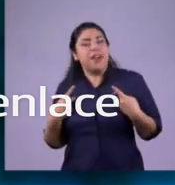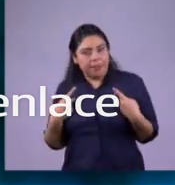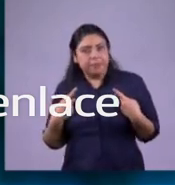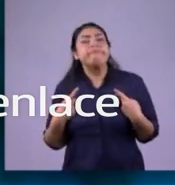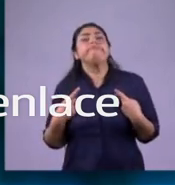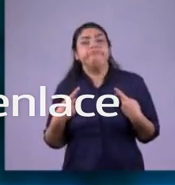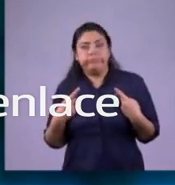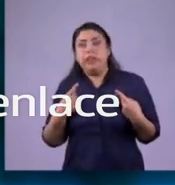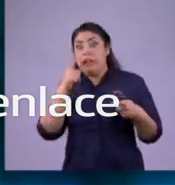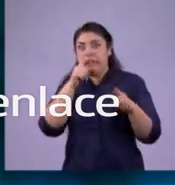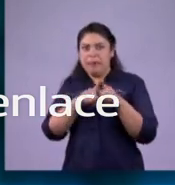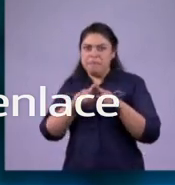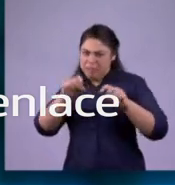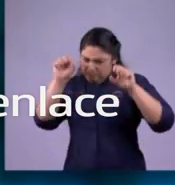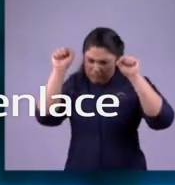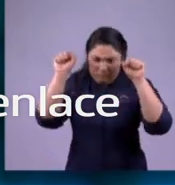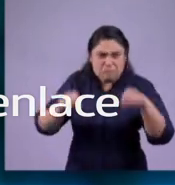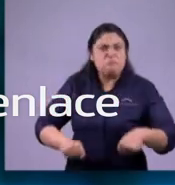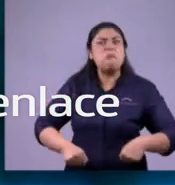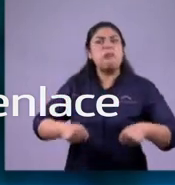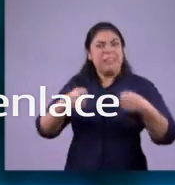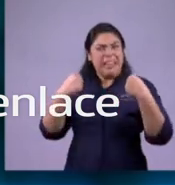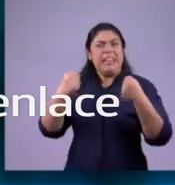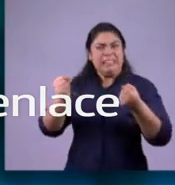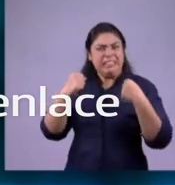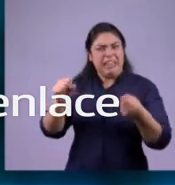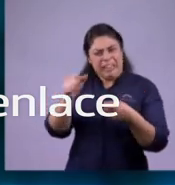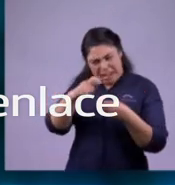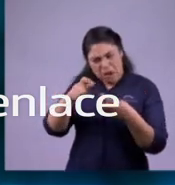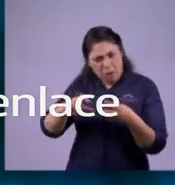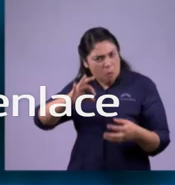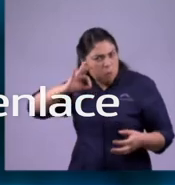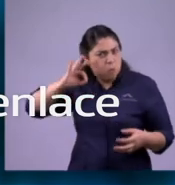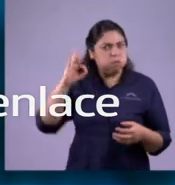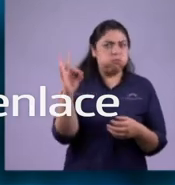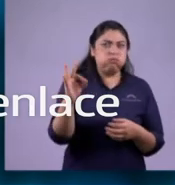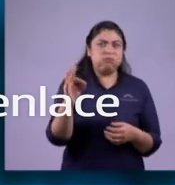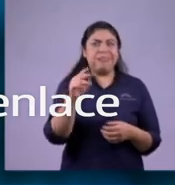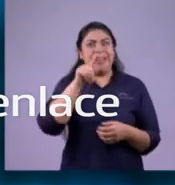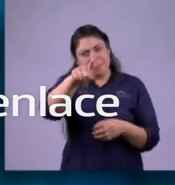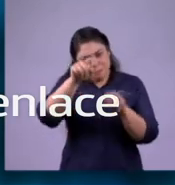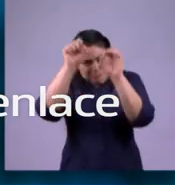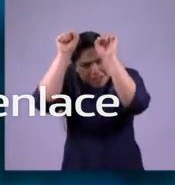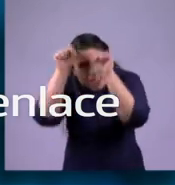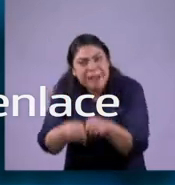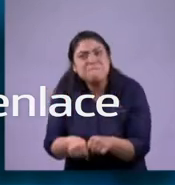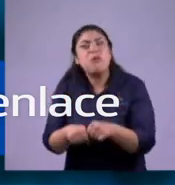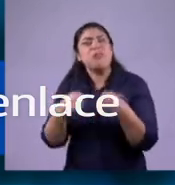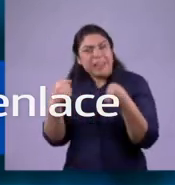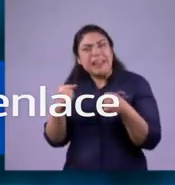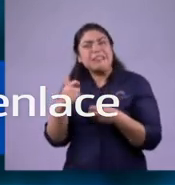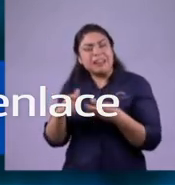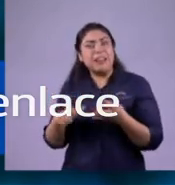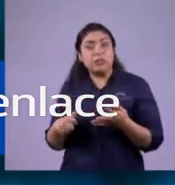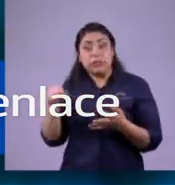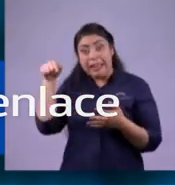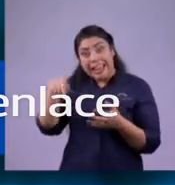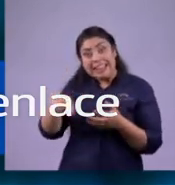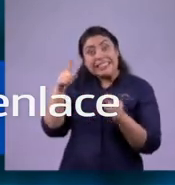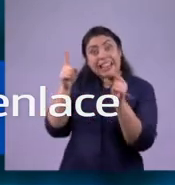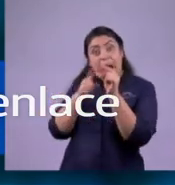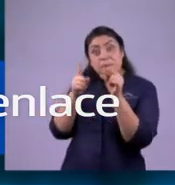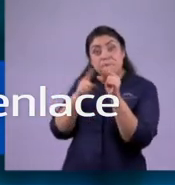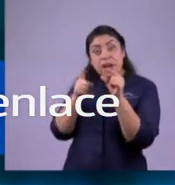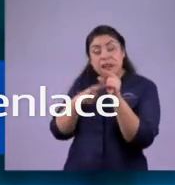y es eficaz es eficientes es algo que me va a hacer algo bien hecho esta palabra según